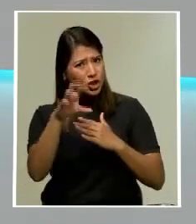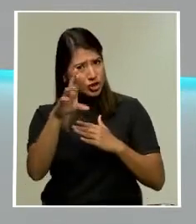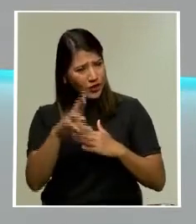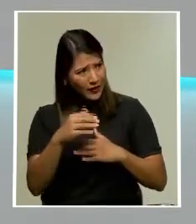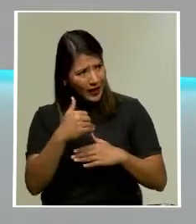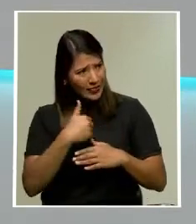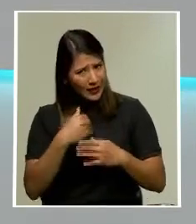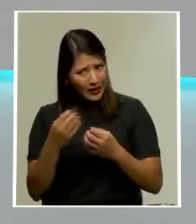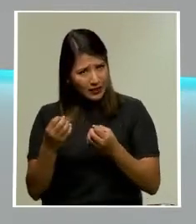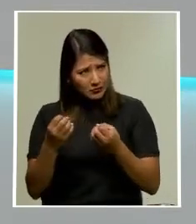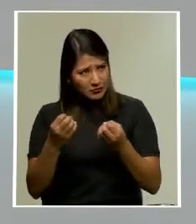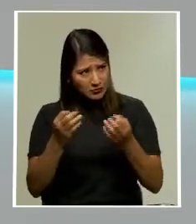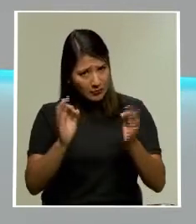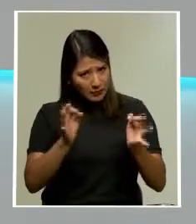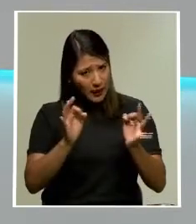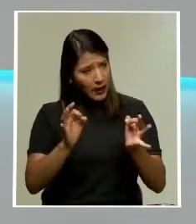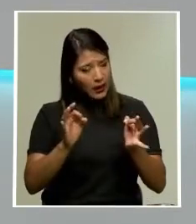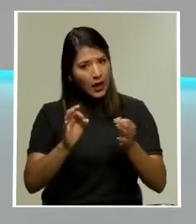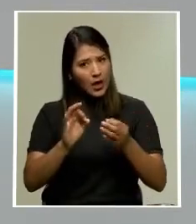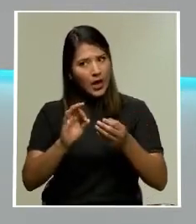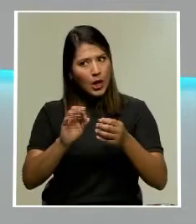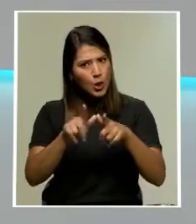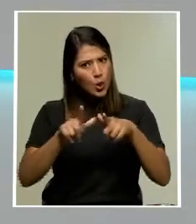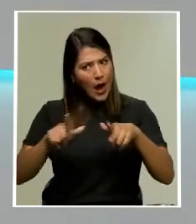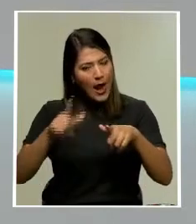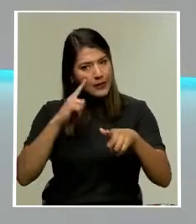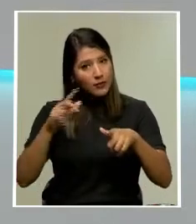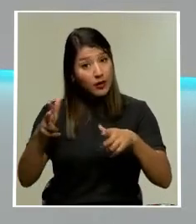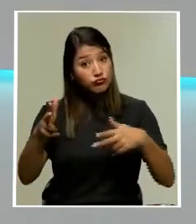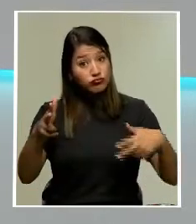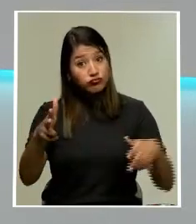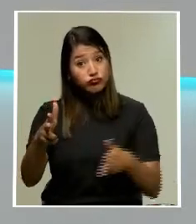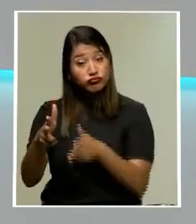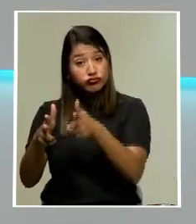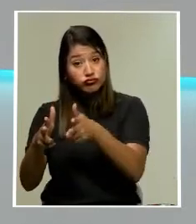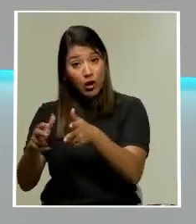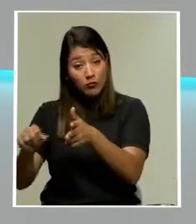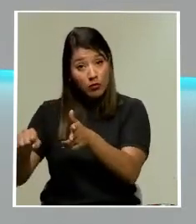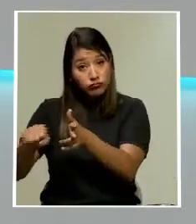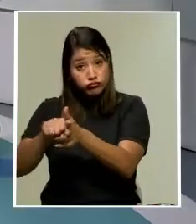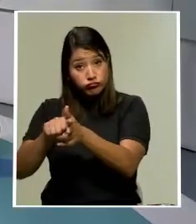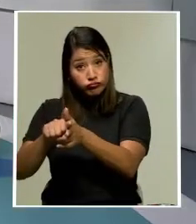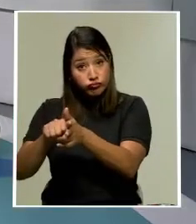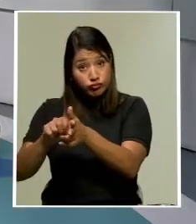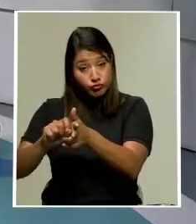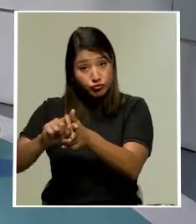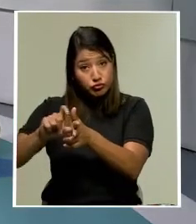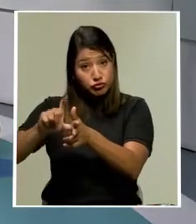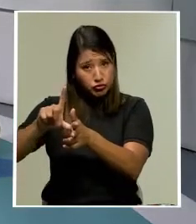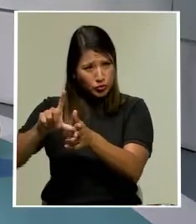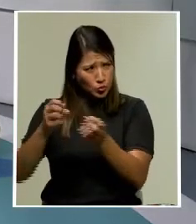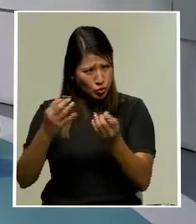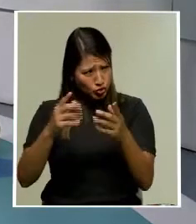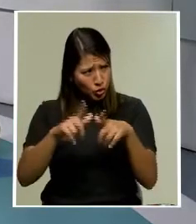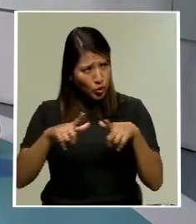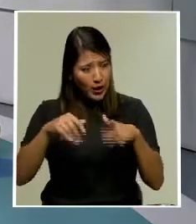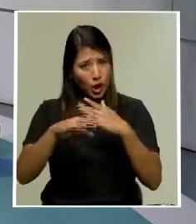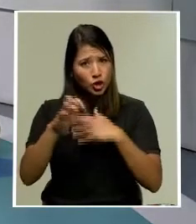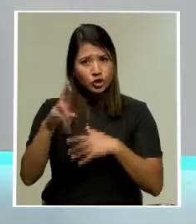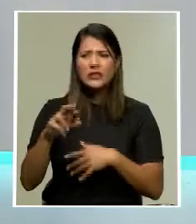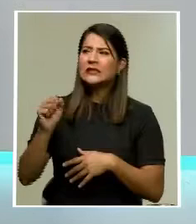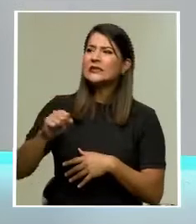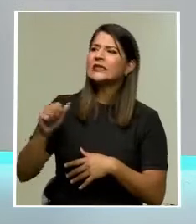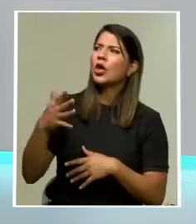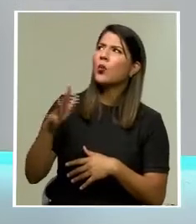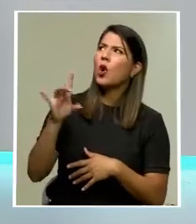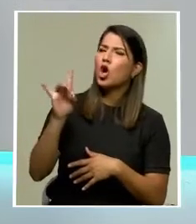estaciones de carga para ir a cualquier parte del país y tener dónde enchufarlo? Sí, claro. Hay alrededor de 80